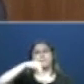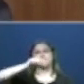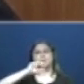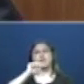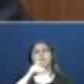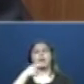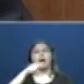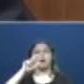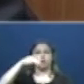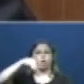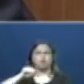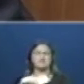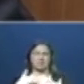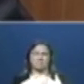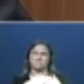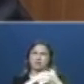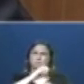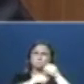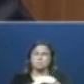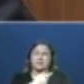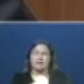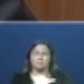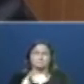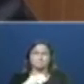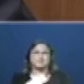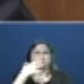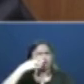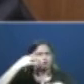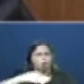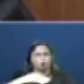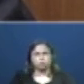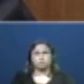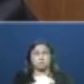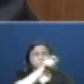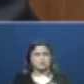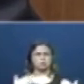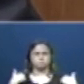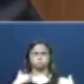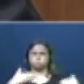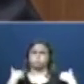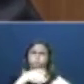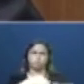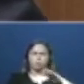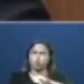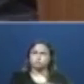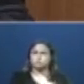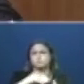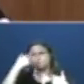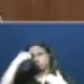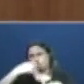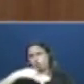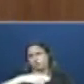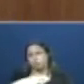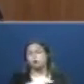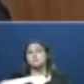desear que impere finalmente el sentido común en quienes tienen en su mano asegurar la continuidad de su funcionamiento nuestra